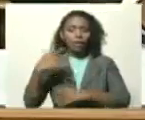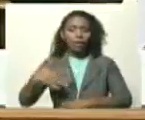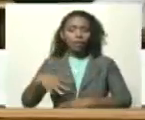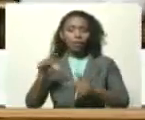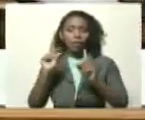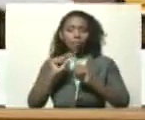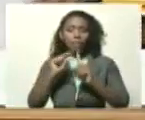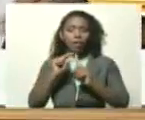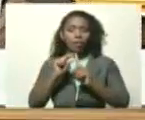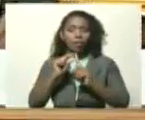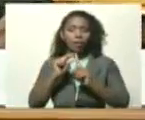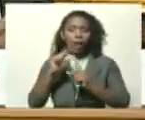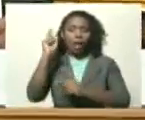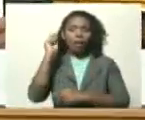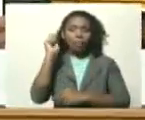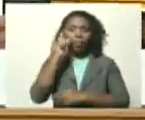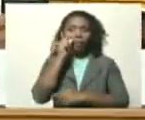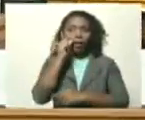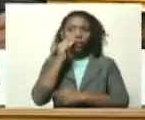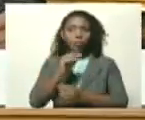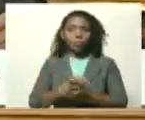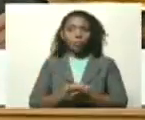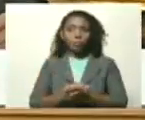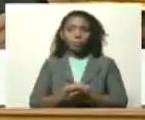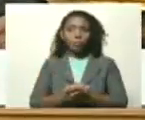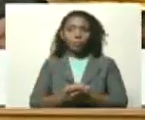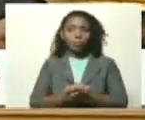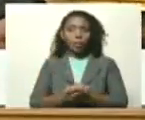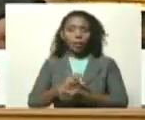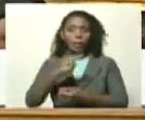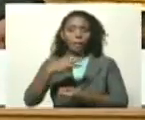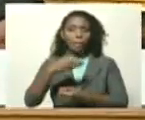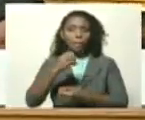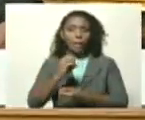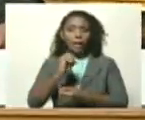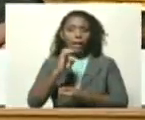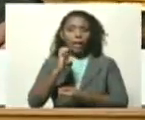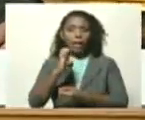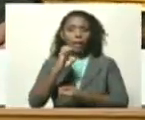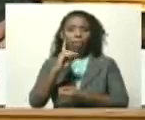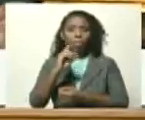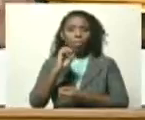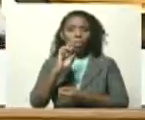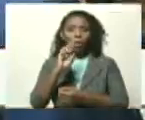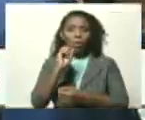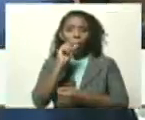palabra al diputado Pedro Carreño.